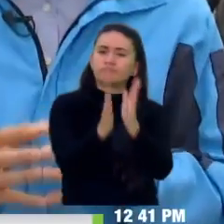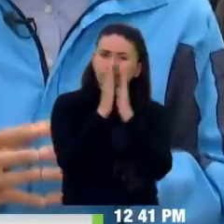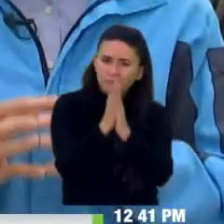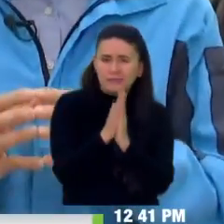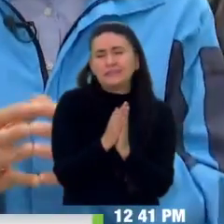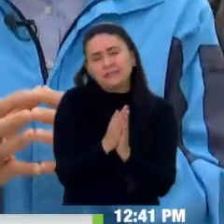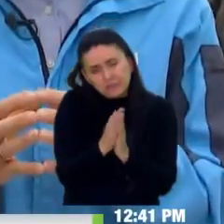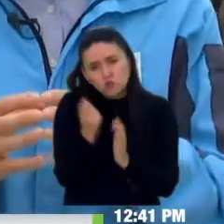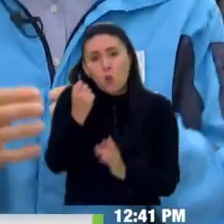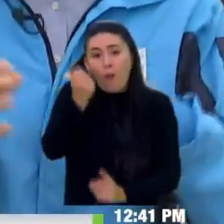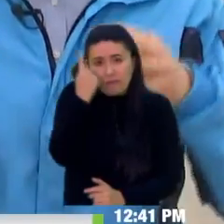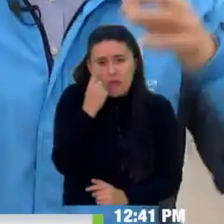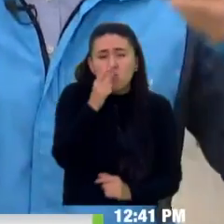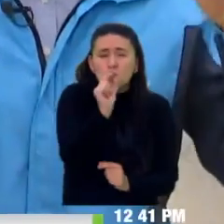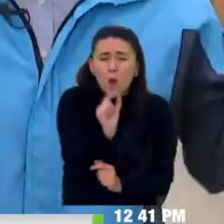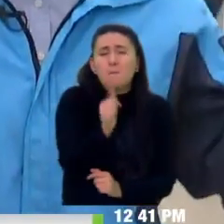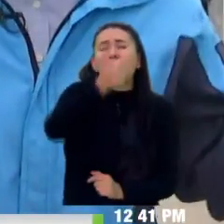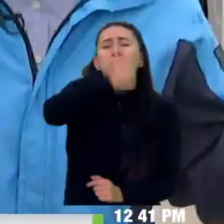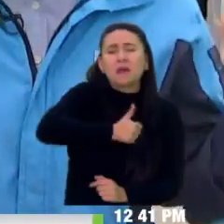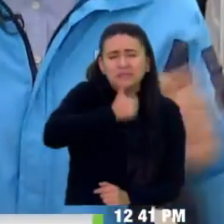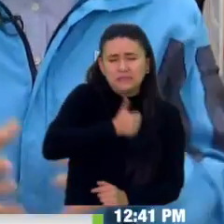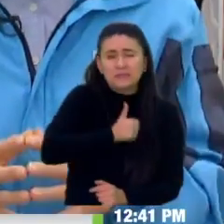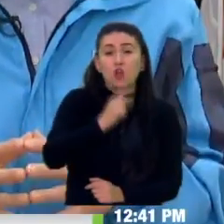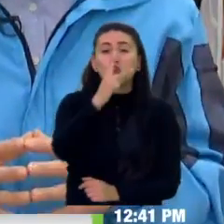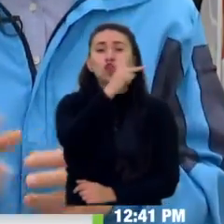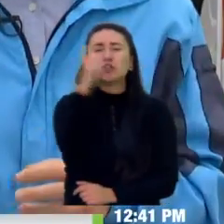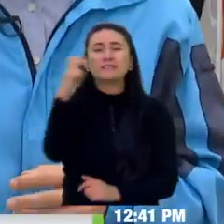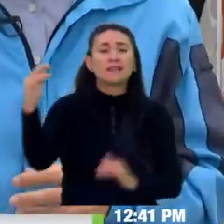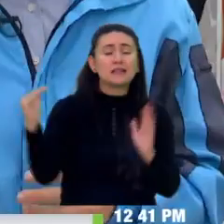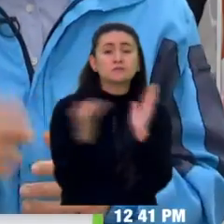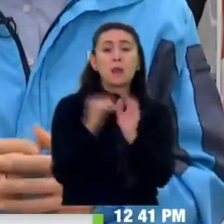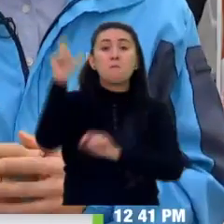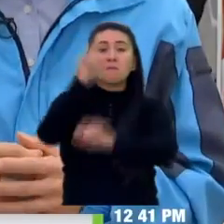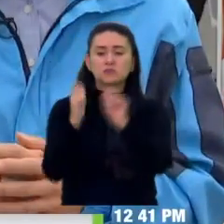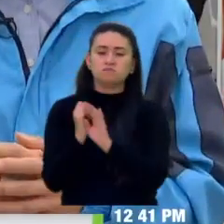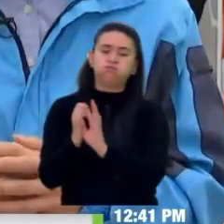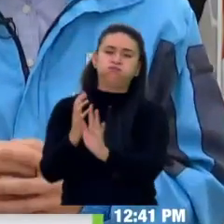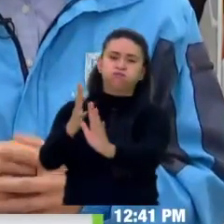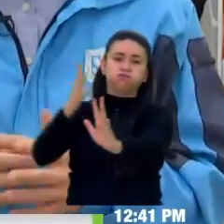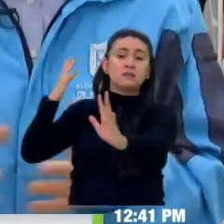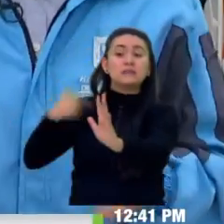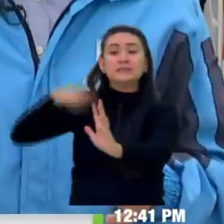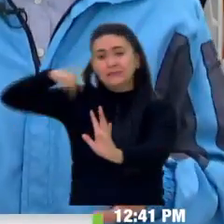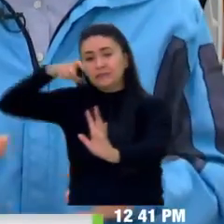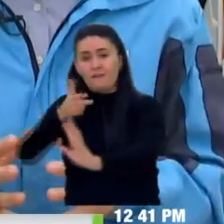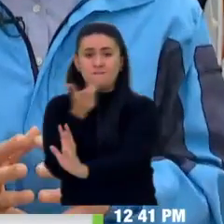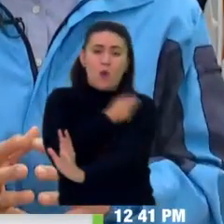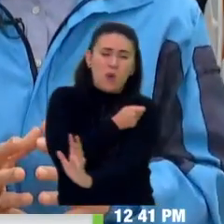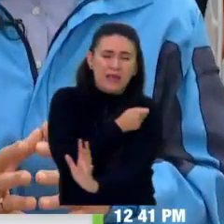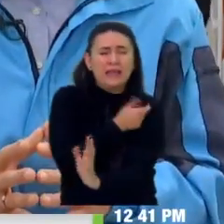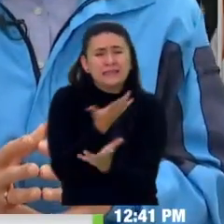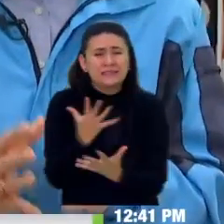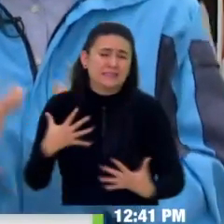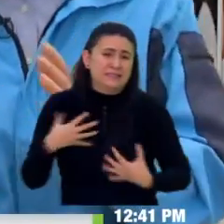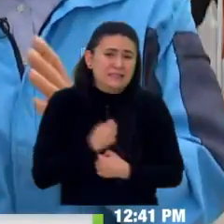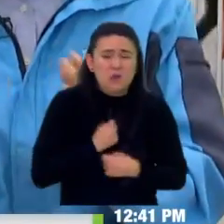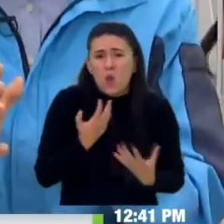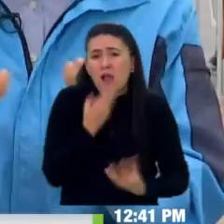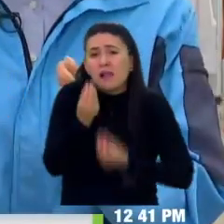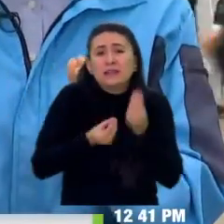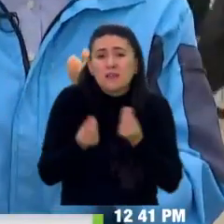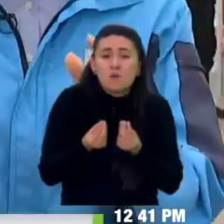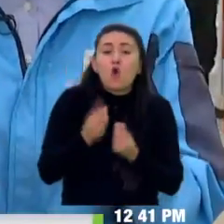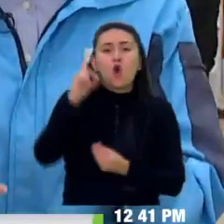un poquito de paciencia. Hay 200.000 personas en Bogotá esperando la segunda dosis de Pfizer, pero desafortunadamente el gobierno nacional ha